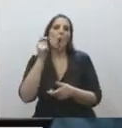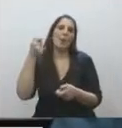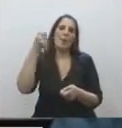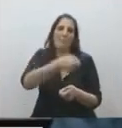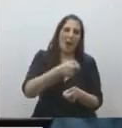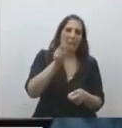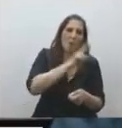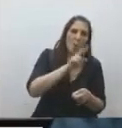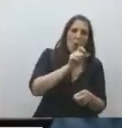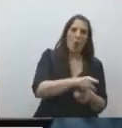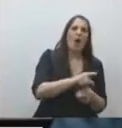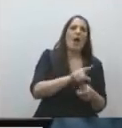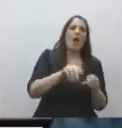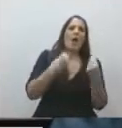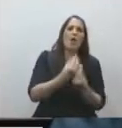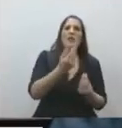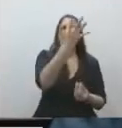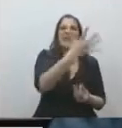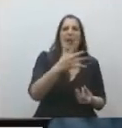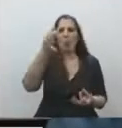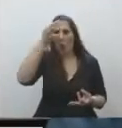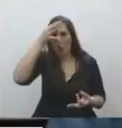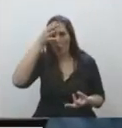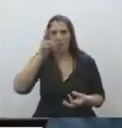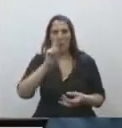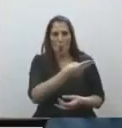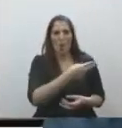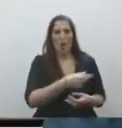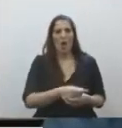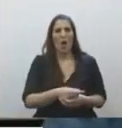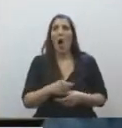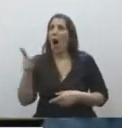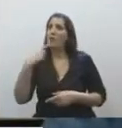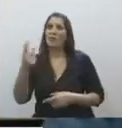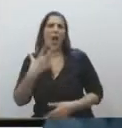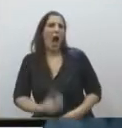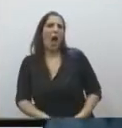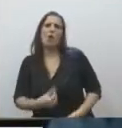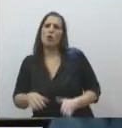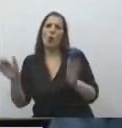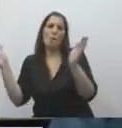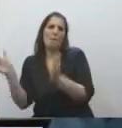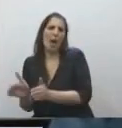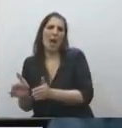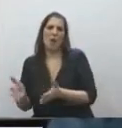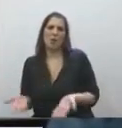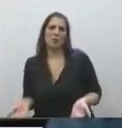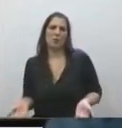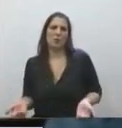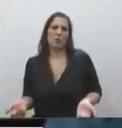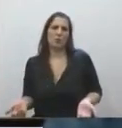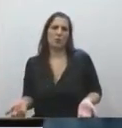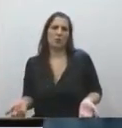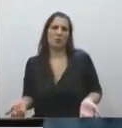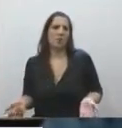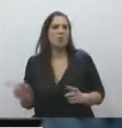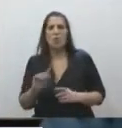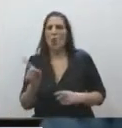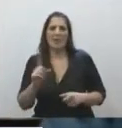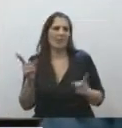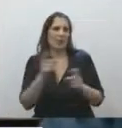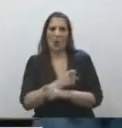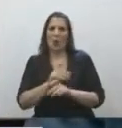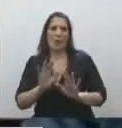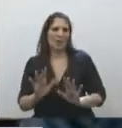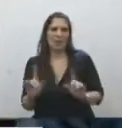va a prosperar un proyecto de ley de esa naturaleza. Si bien seguramente serán presentados y se hablarán y